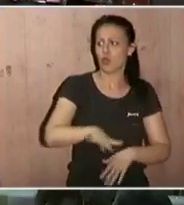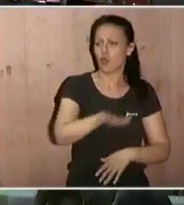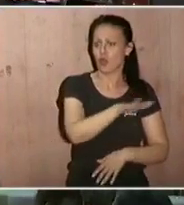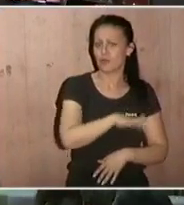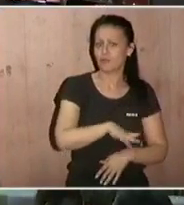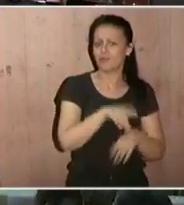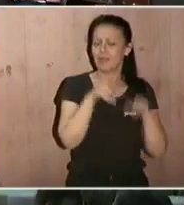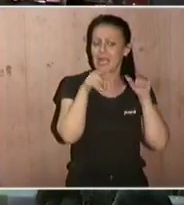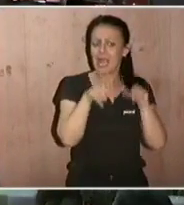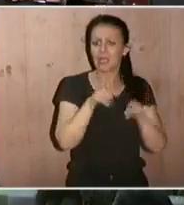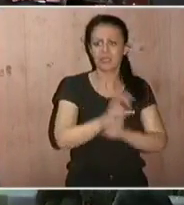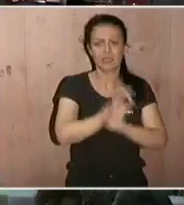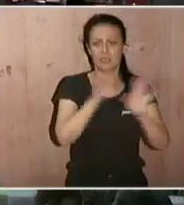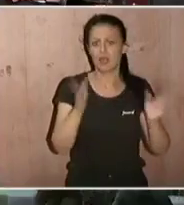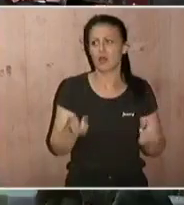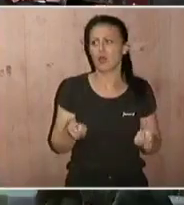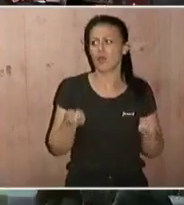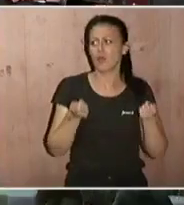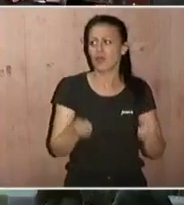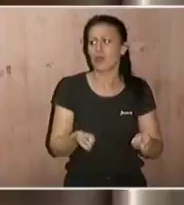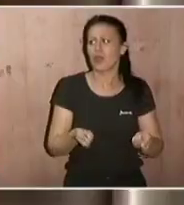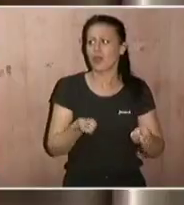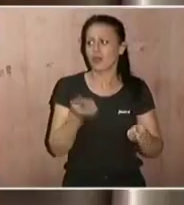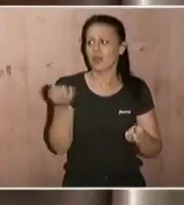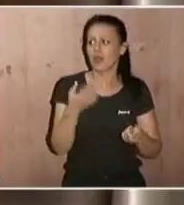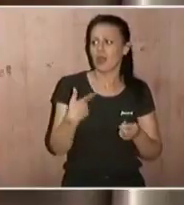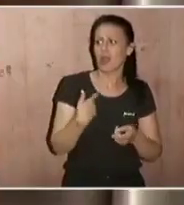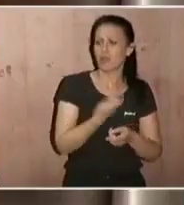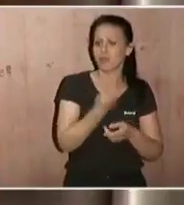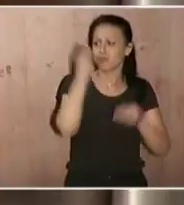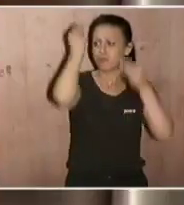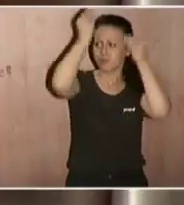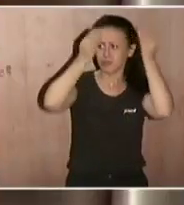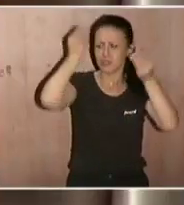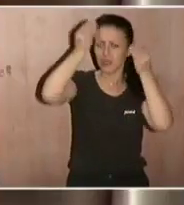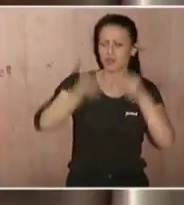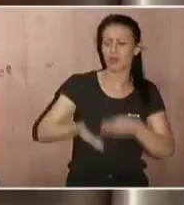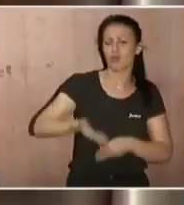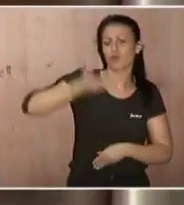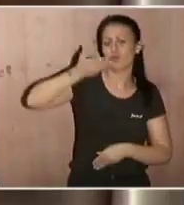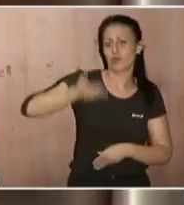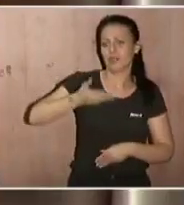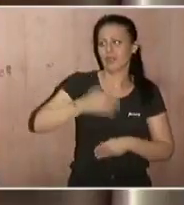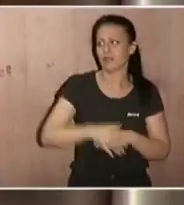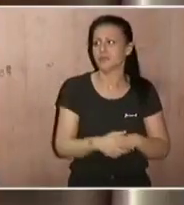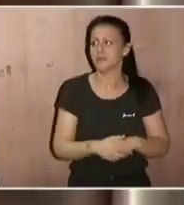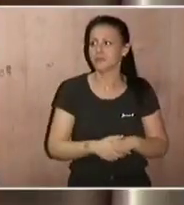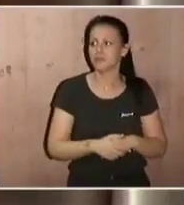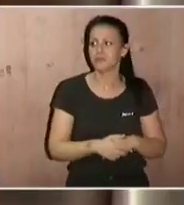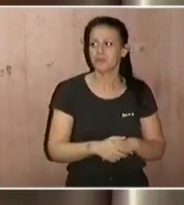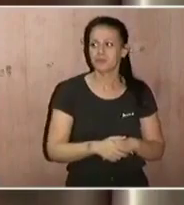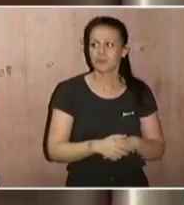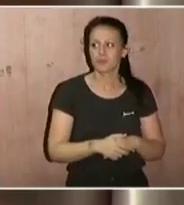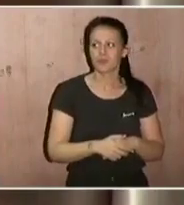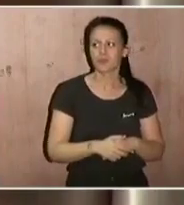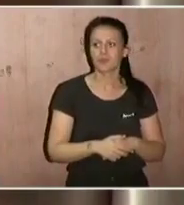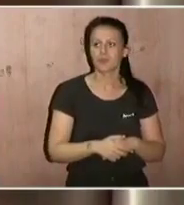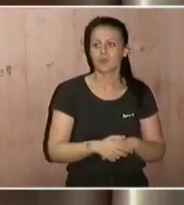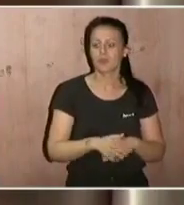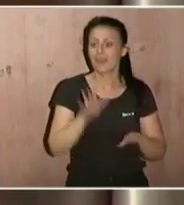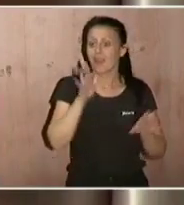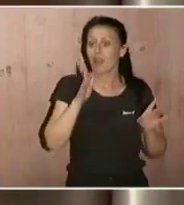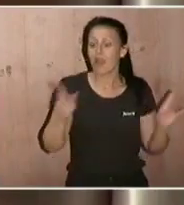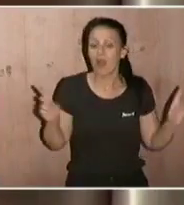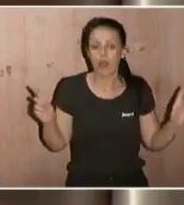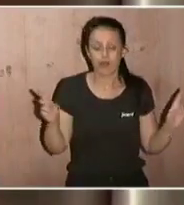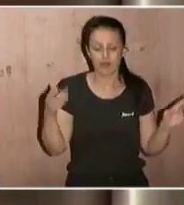con total claridad algunos de los planteamientos fundamentales allí sostenidos. No es ahora momento